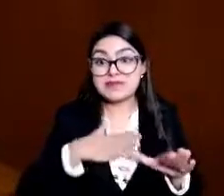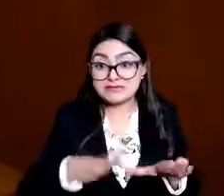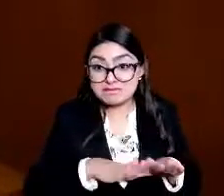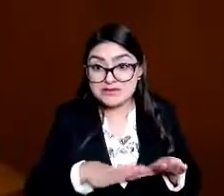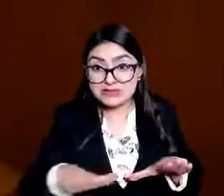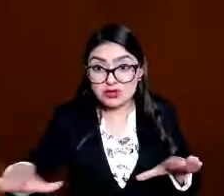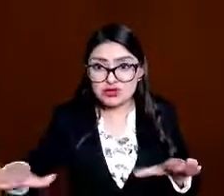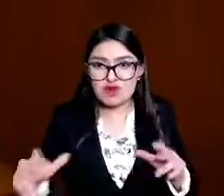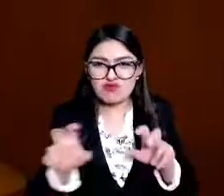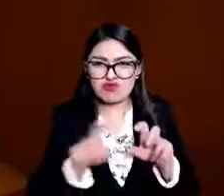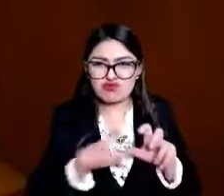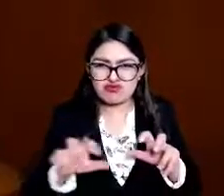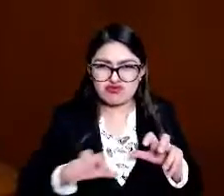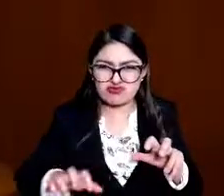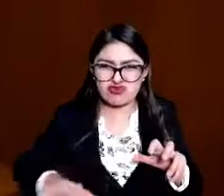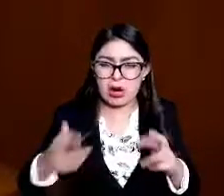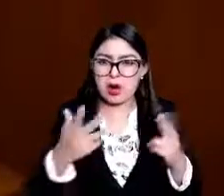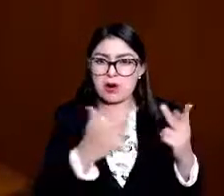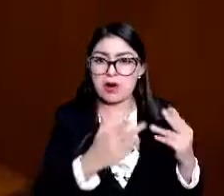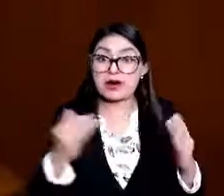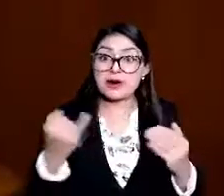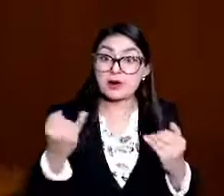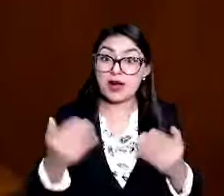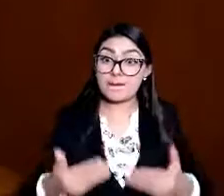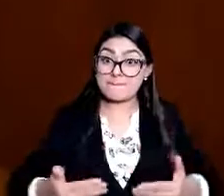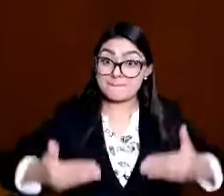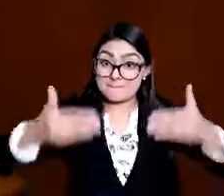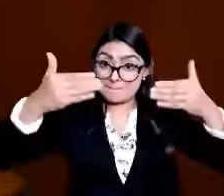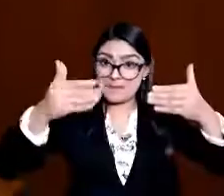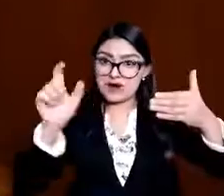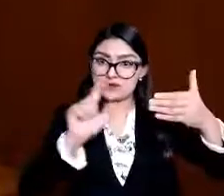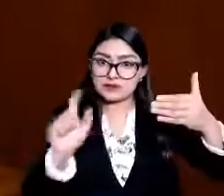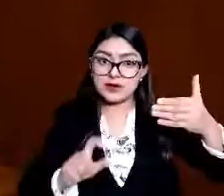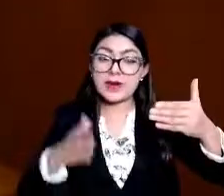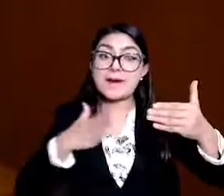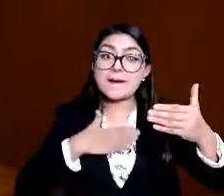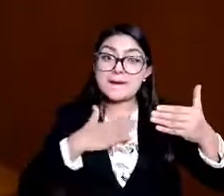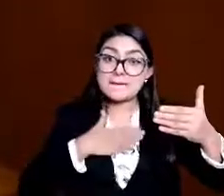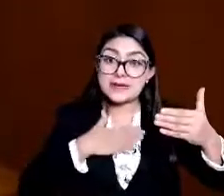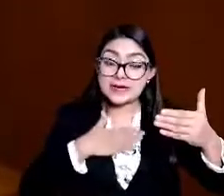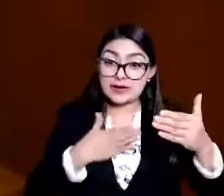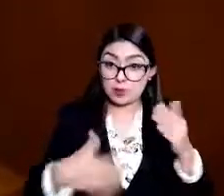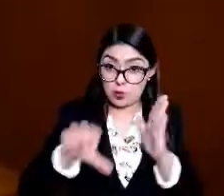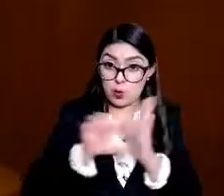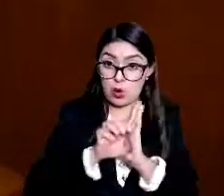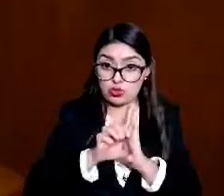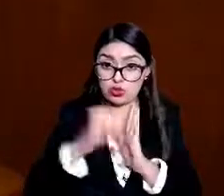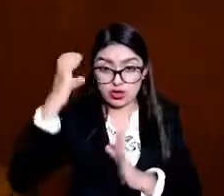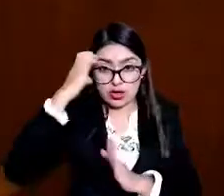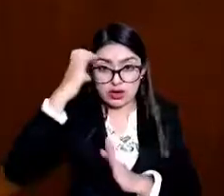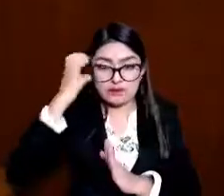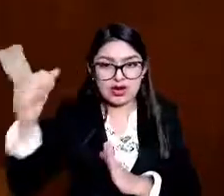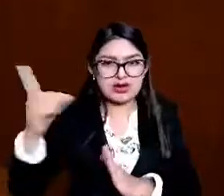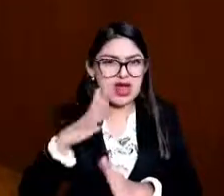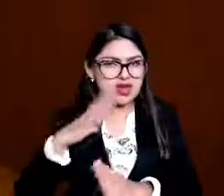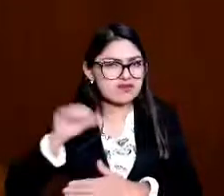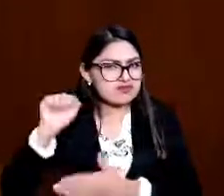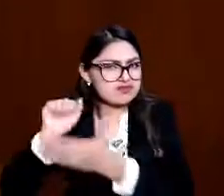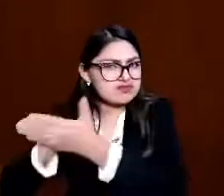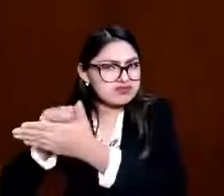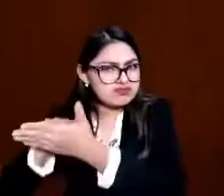están cuarteadas y el cuarto de mi recámara lo tocas y está hueco. Nuestras casas ya están